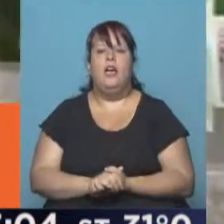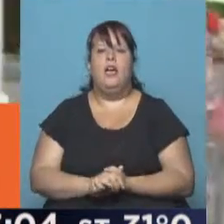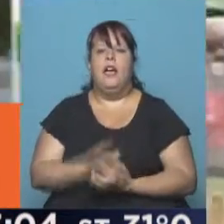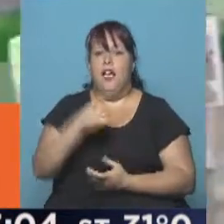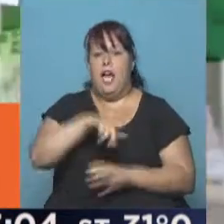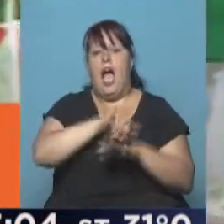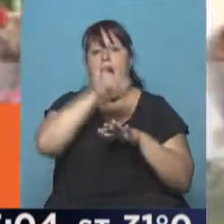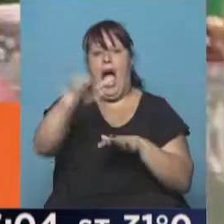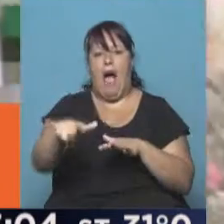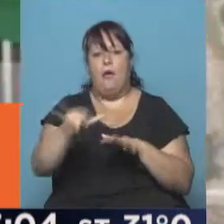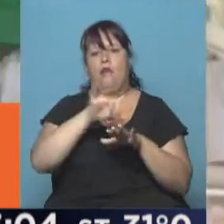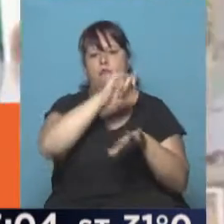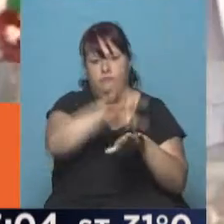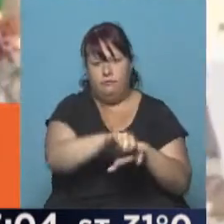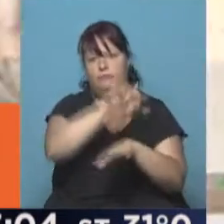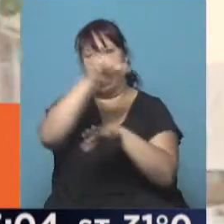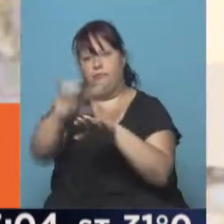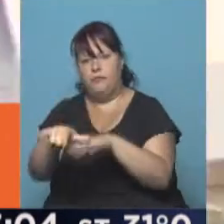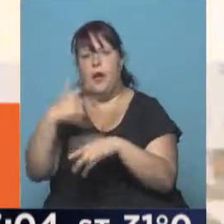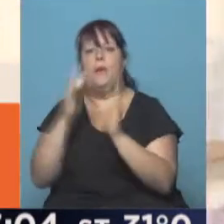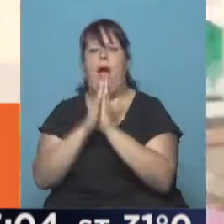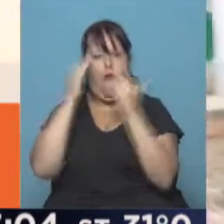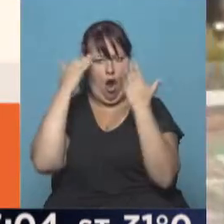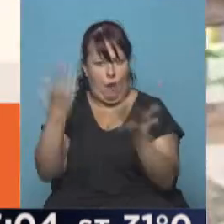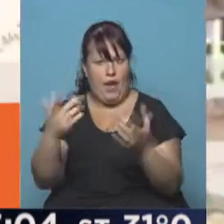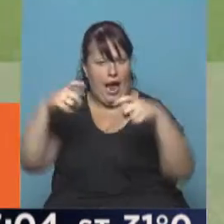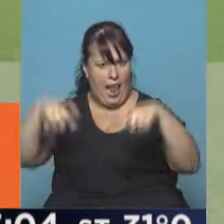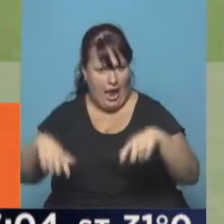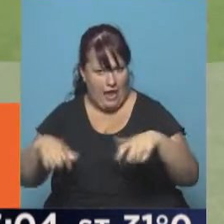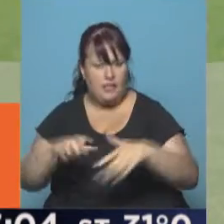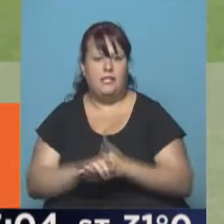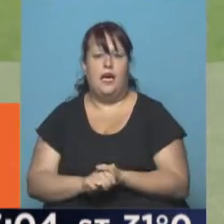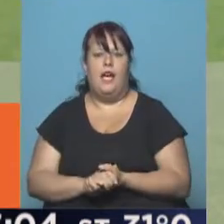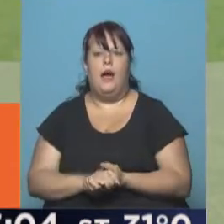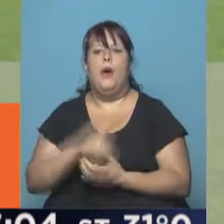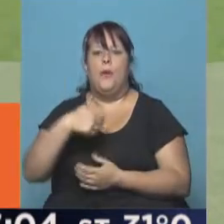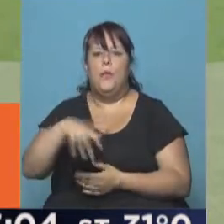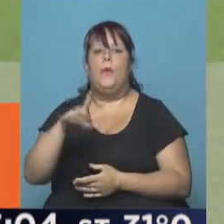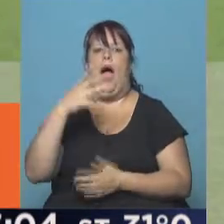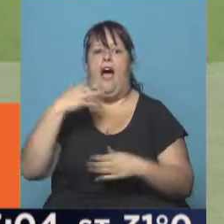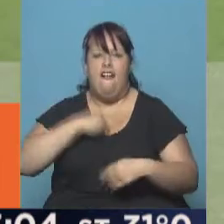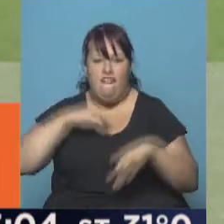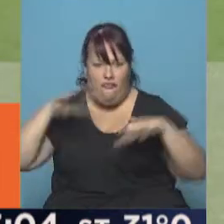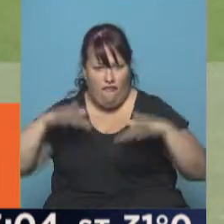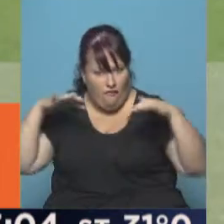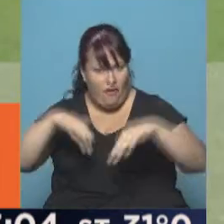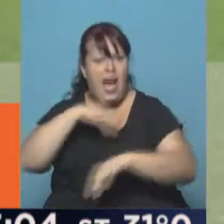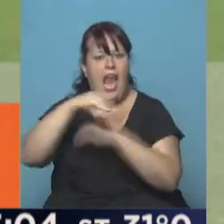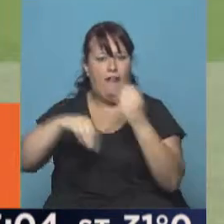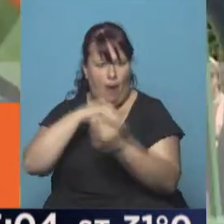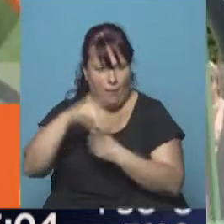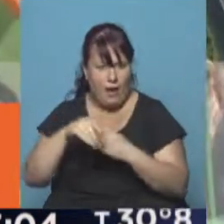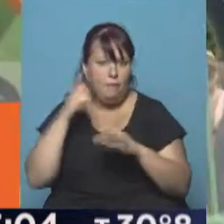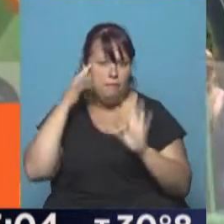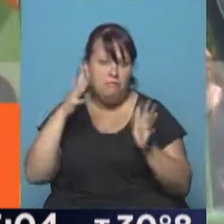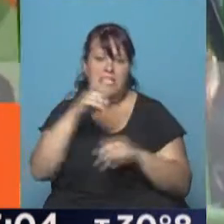en un vuelo con varias escalas. Habrá una ceremonia de homenaje en el estadio del que participarán los hinchas y familiares. Se